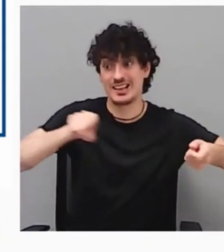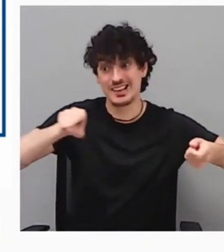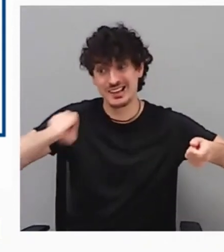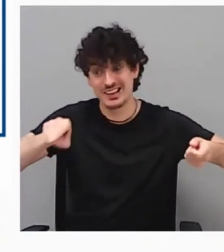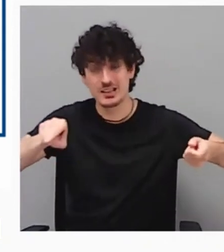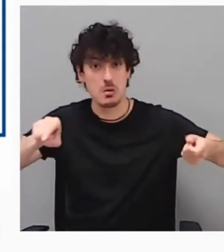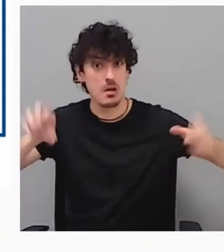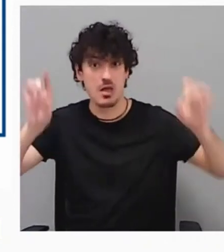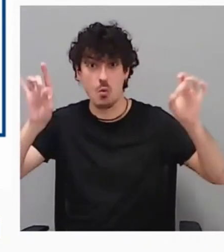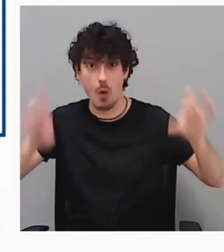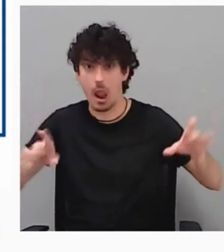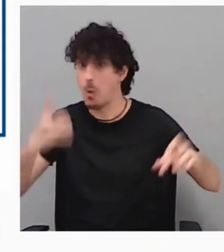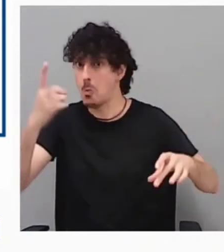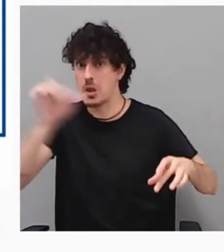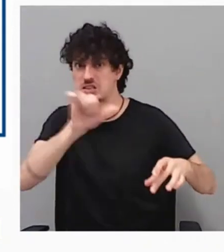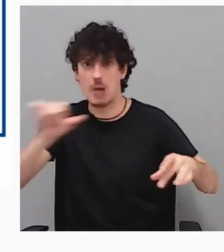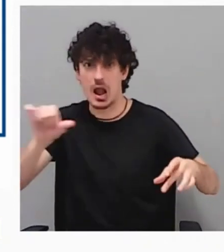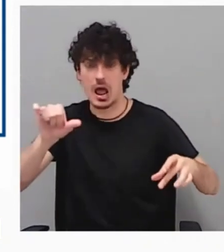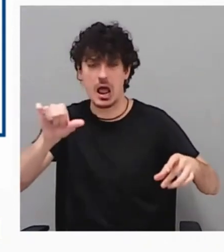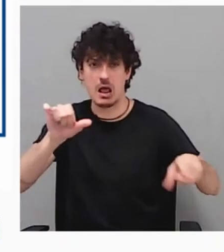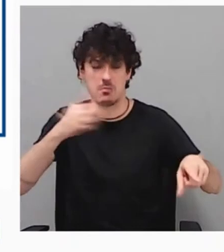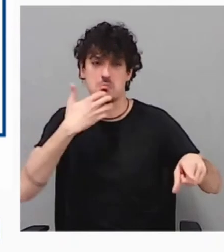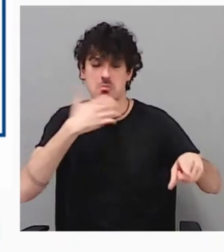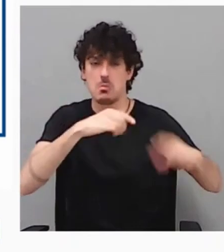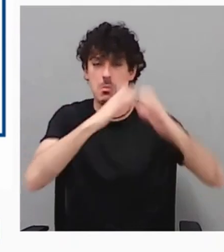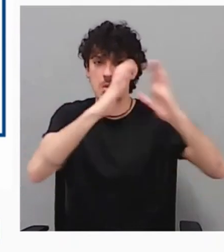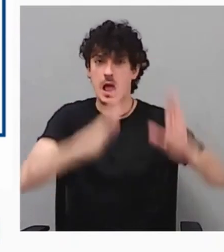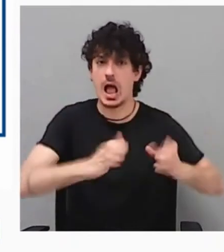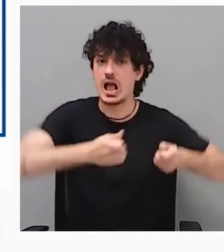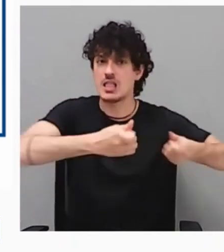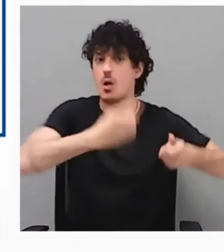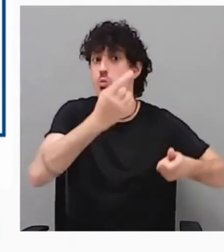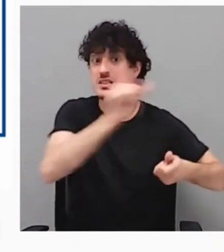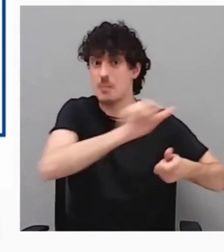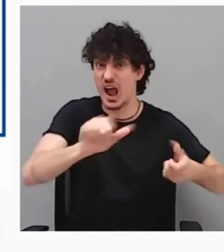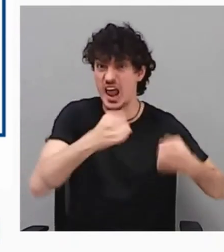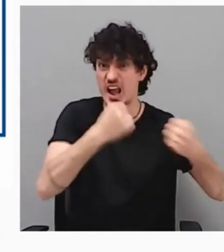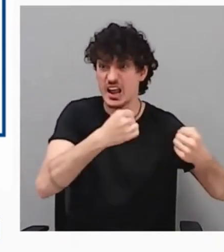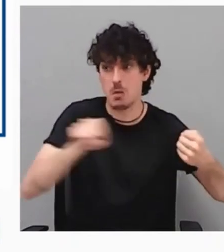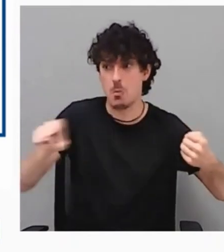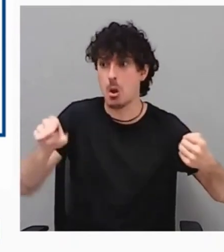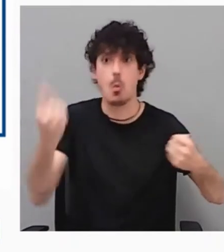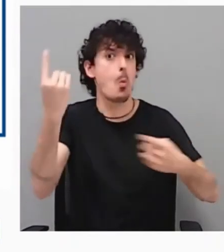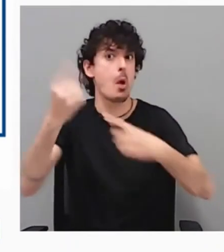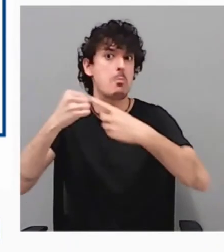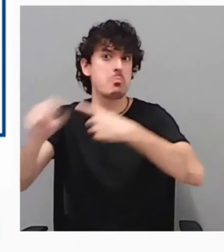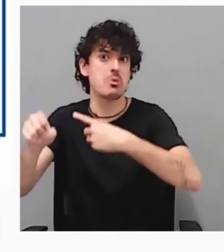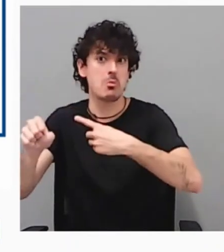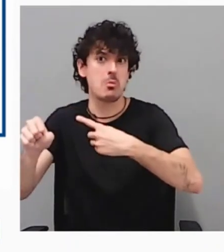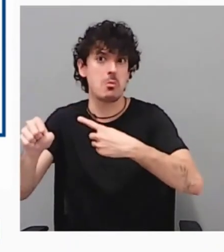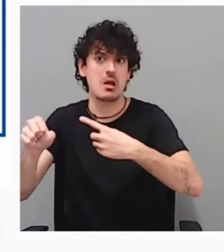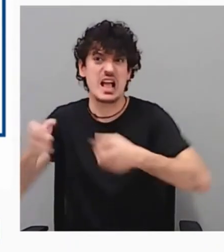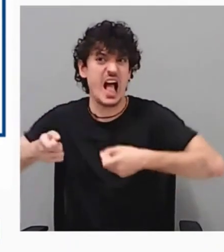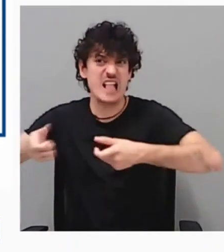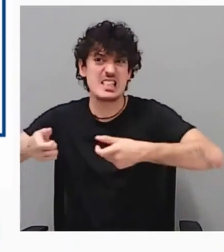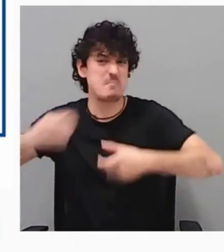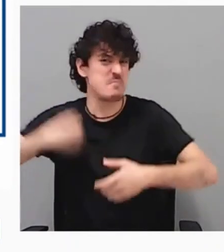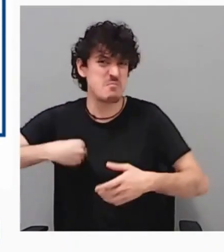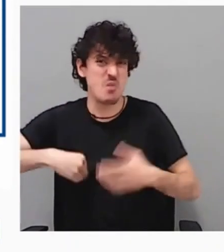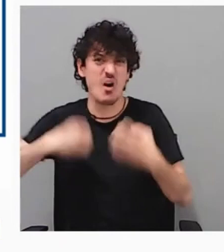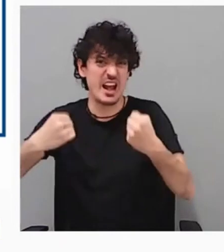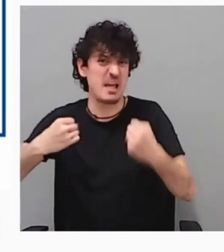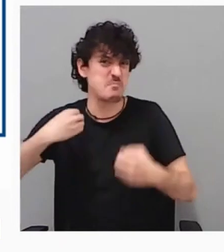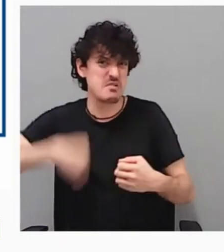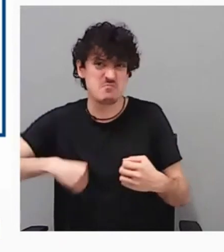no solo a los límites del pensamiento digital en medicina, pero a los límites de la computación digital. Se abre entre